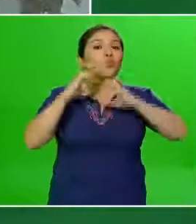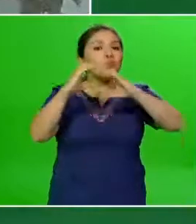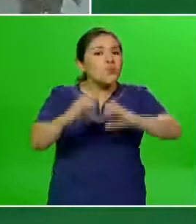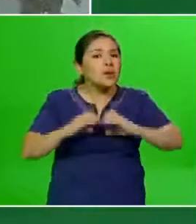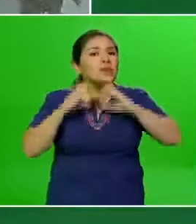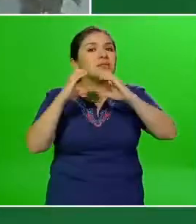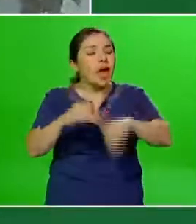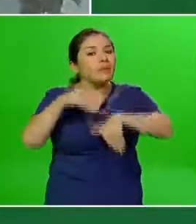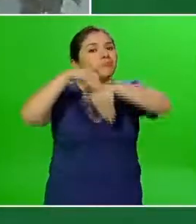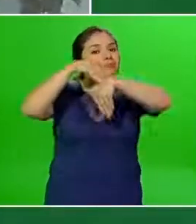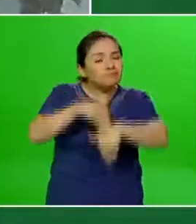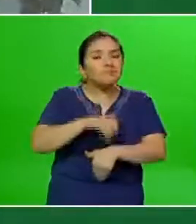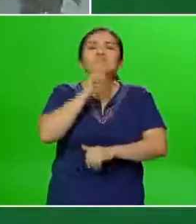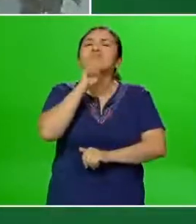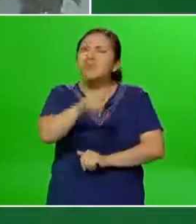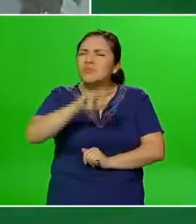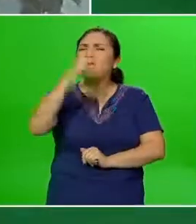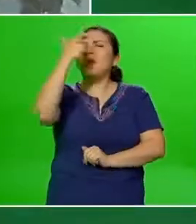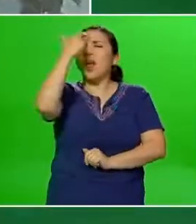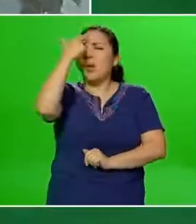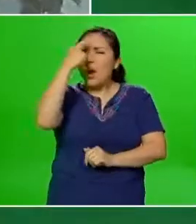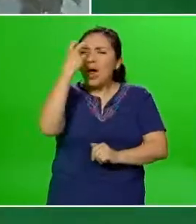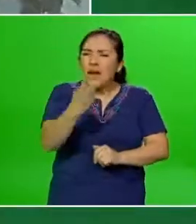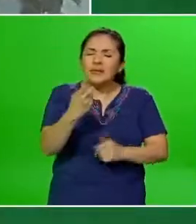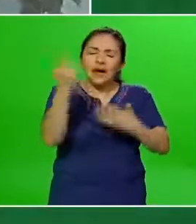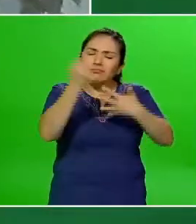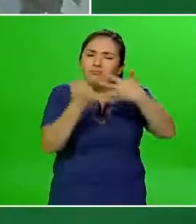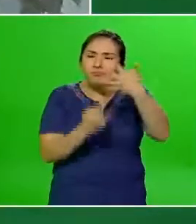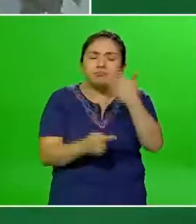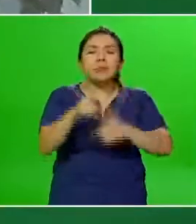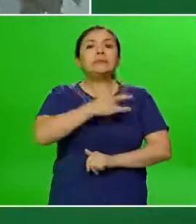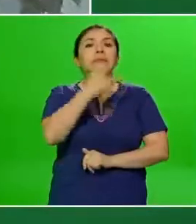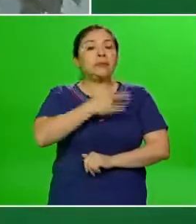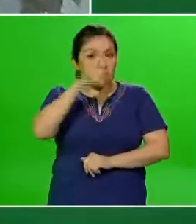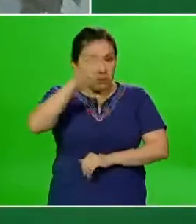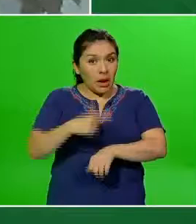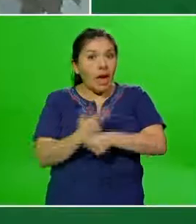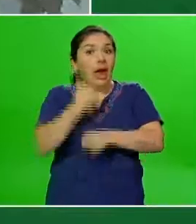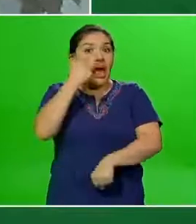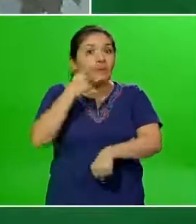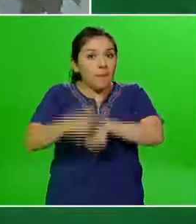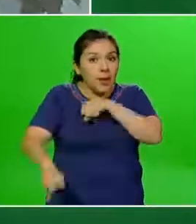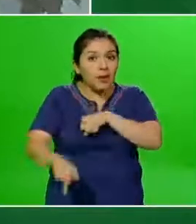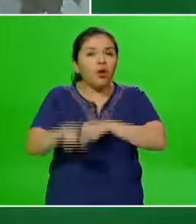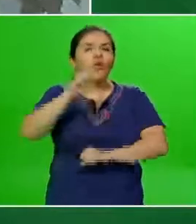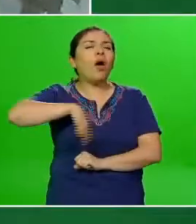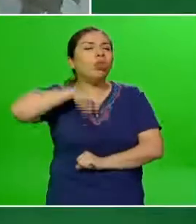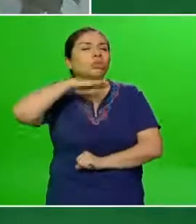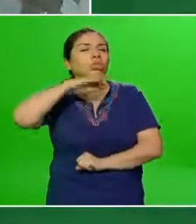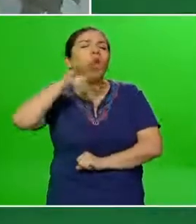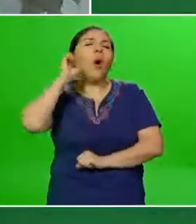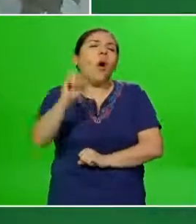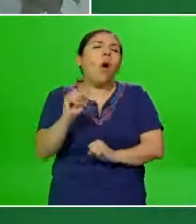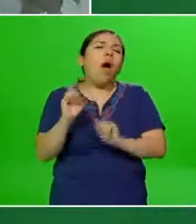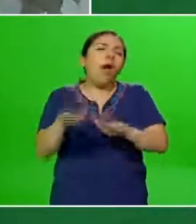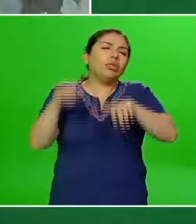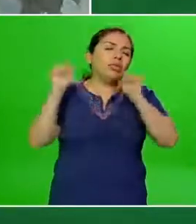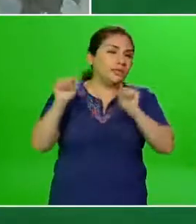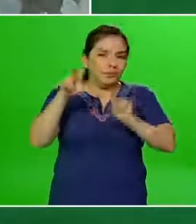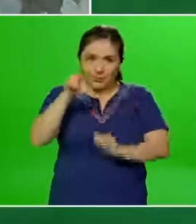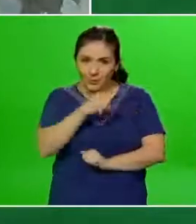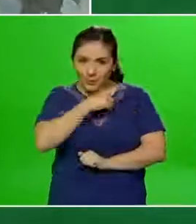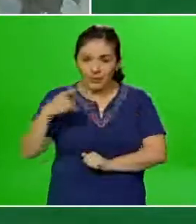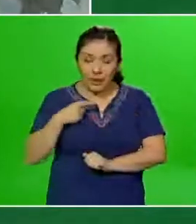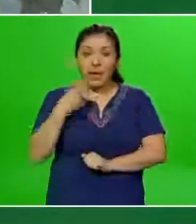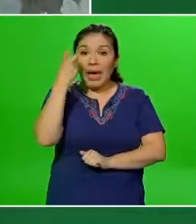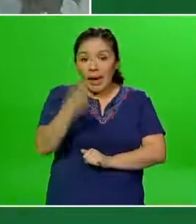manejando los mismos mensajes, y no podemos perder la percepción del riesgo y mucho menos bajar la guardia. Esto es lo que